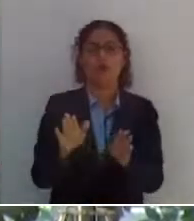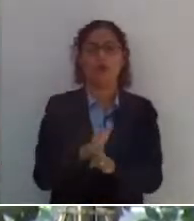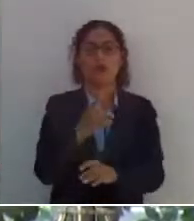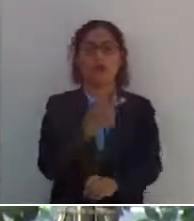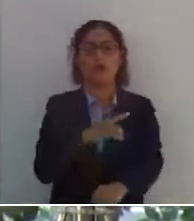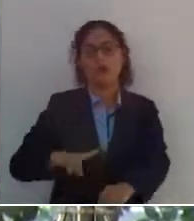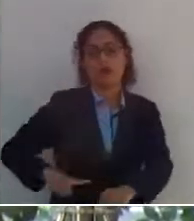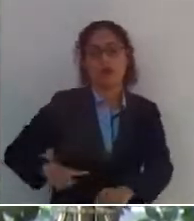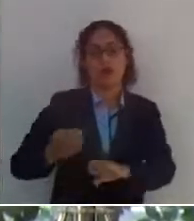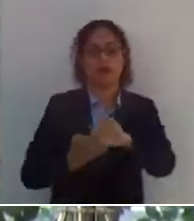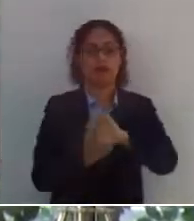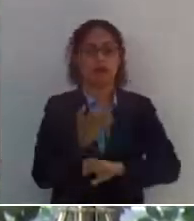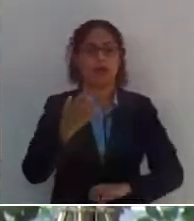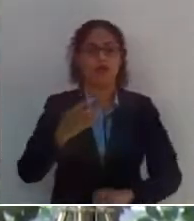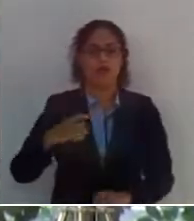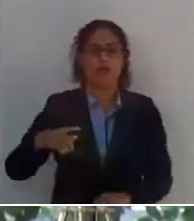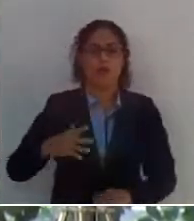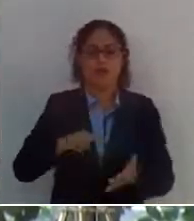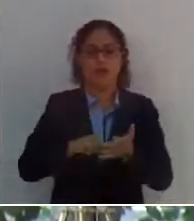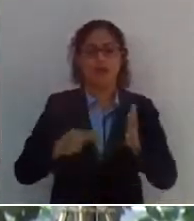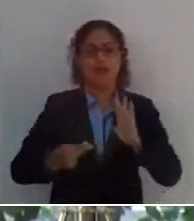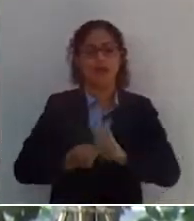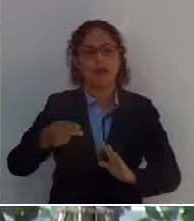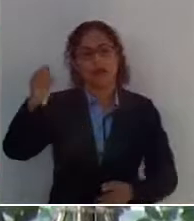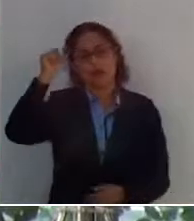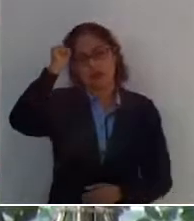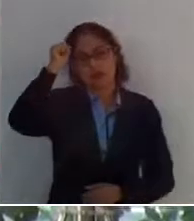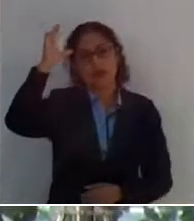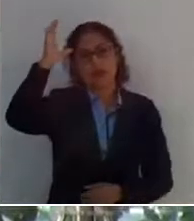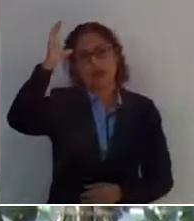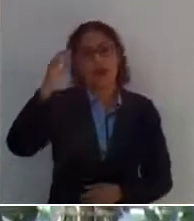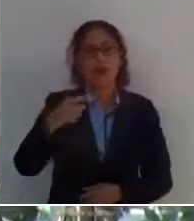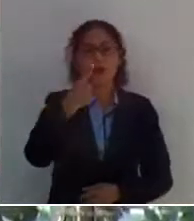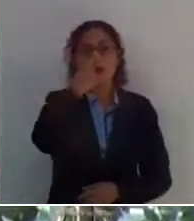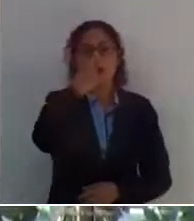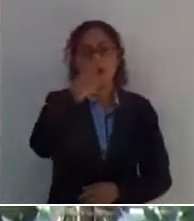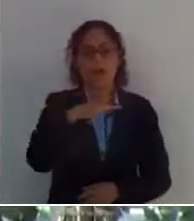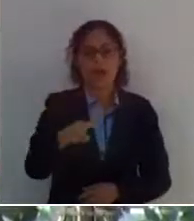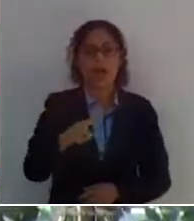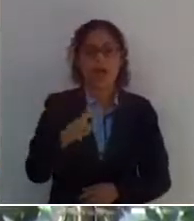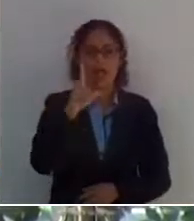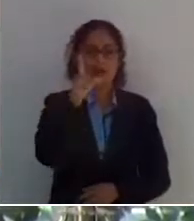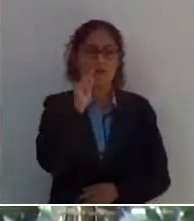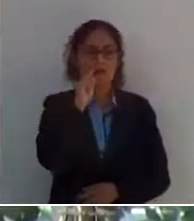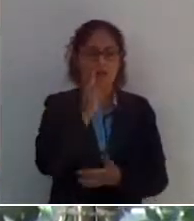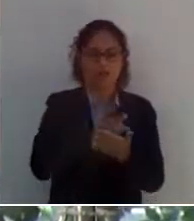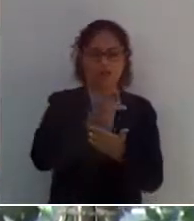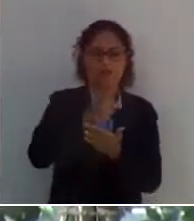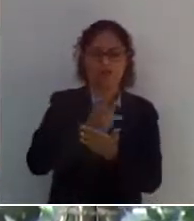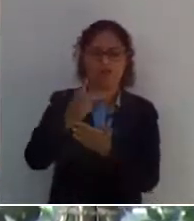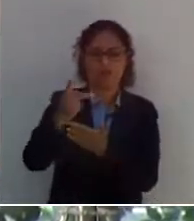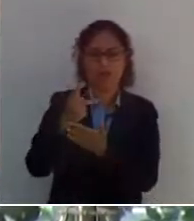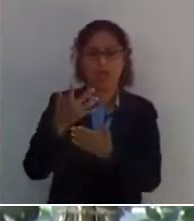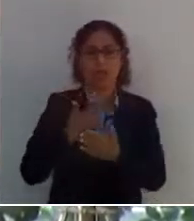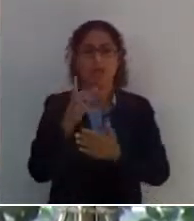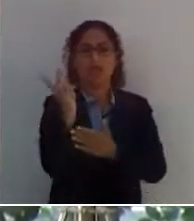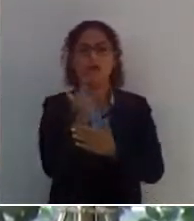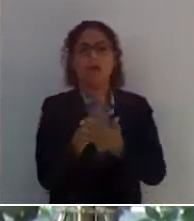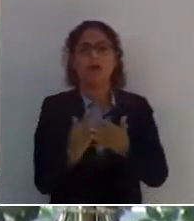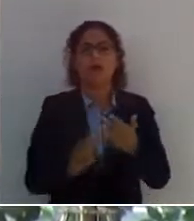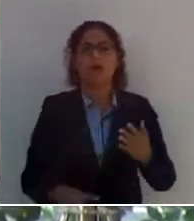del estado, el ingeniero Silvano Aureoles Conejo, para destacar a los agentes, se estableció un programa